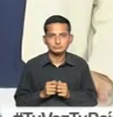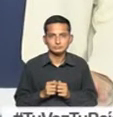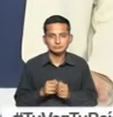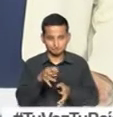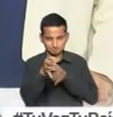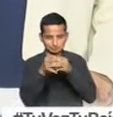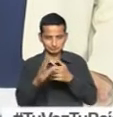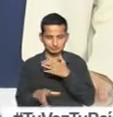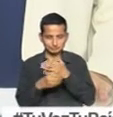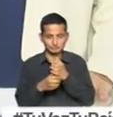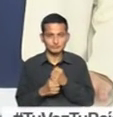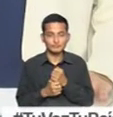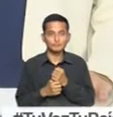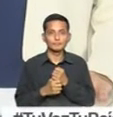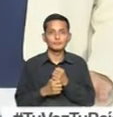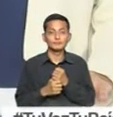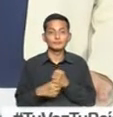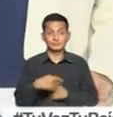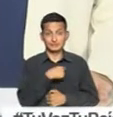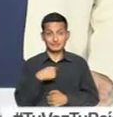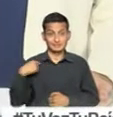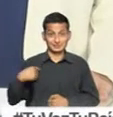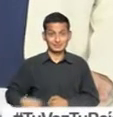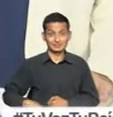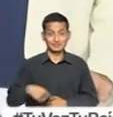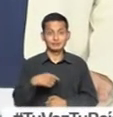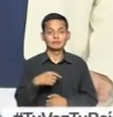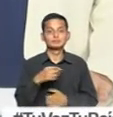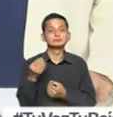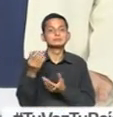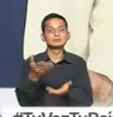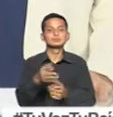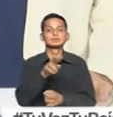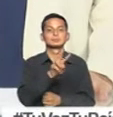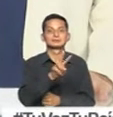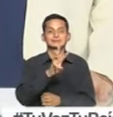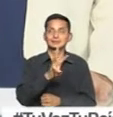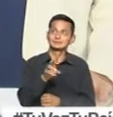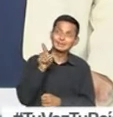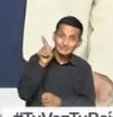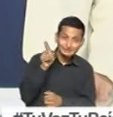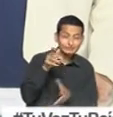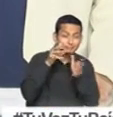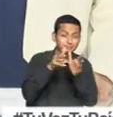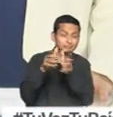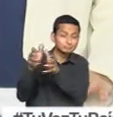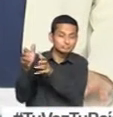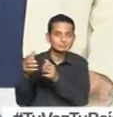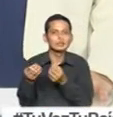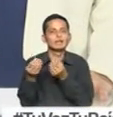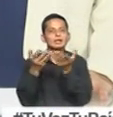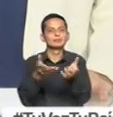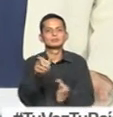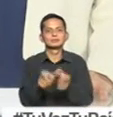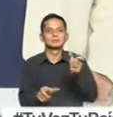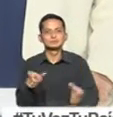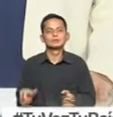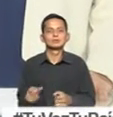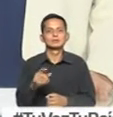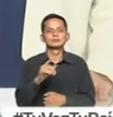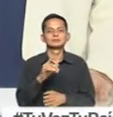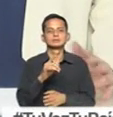También le contamos que la República de China entregó 26 contenedores con donaciones con la finalidad de ayudar a los